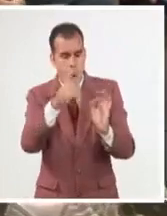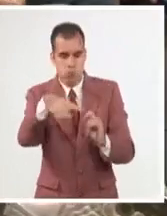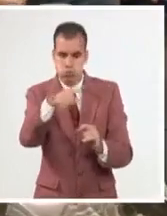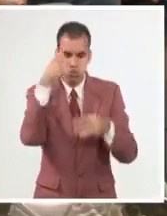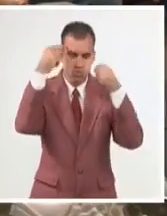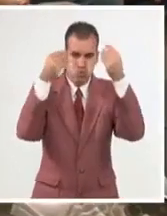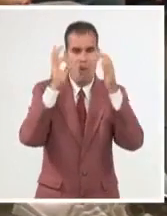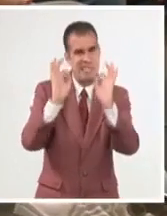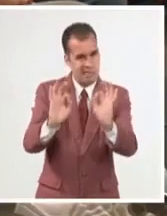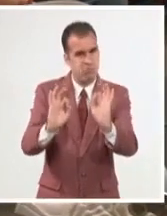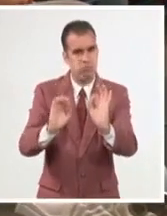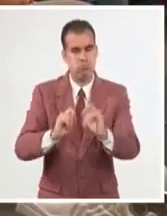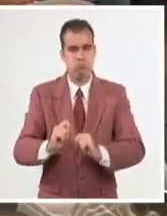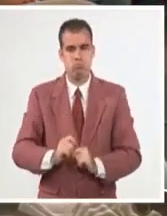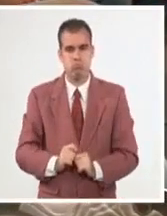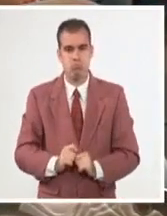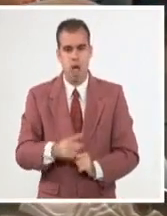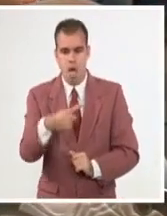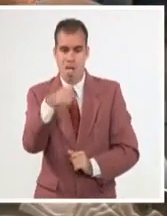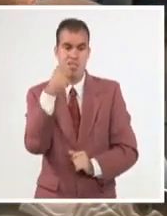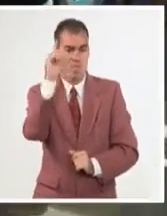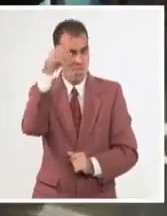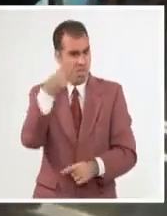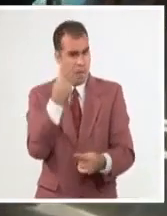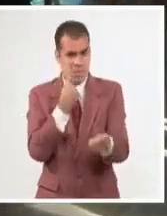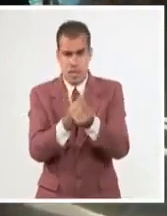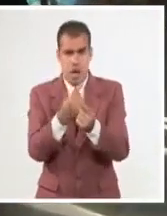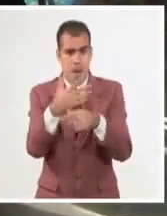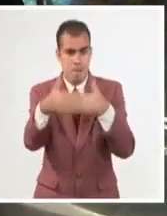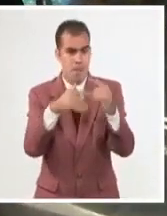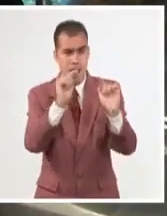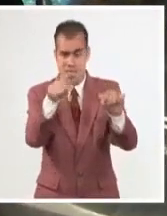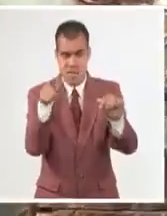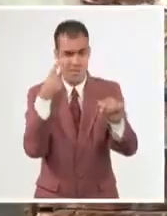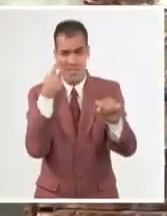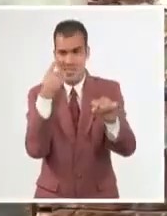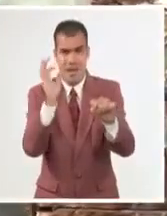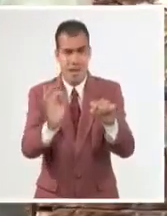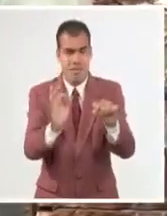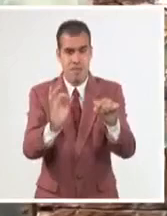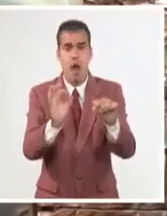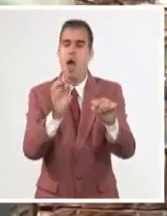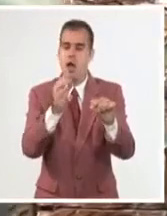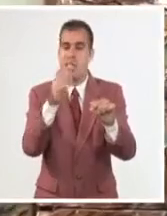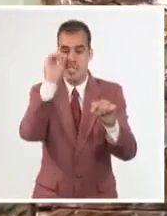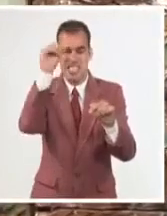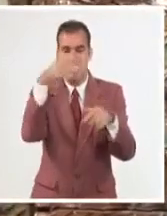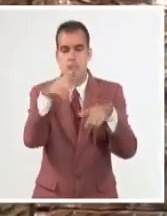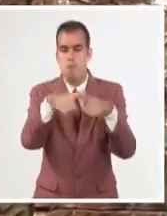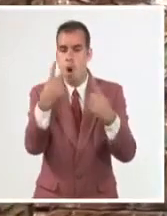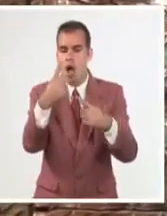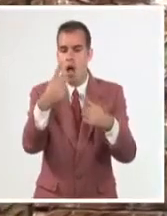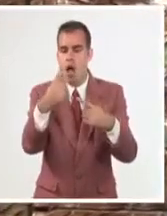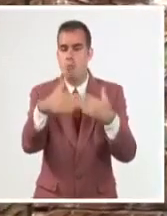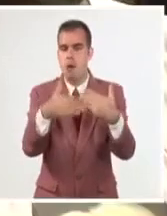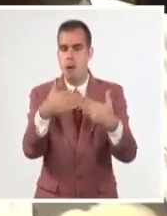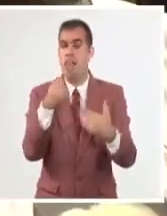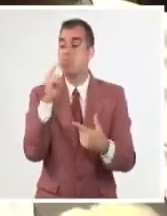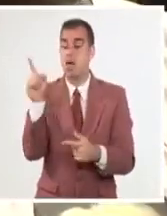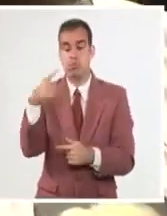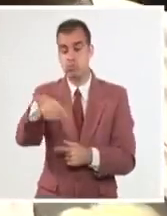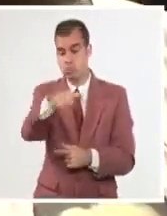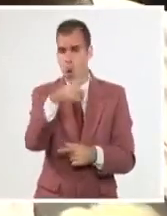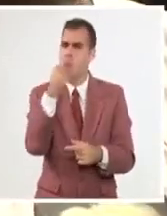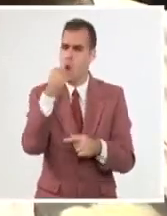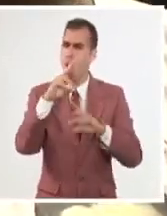de los problemas, dijo, y ser parte de la solución, les permite apreciar las múltiples causas que lo generan. A todos los invitó para un próximo